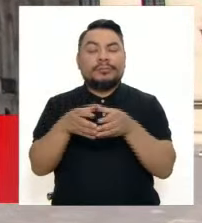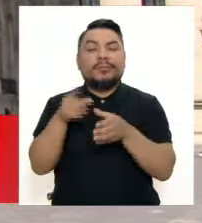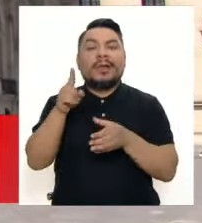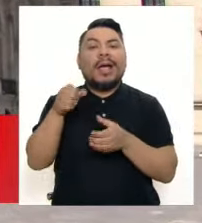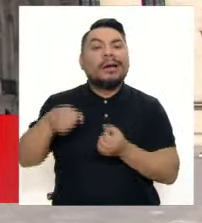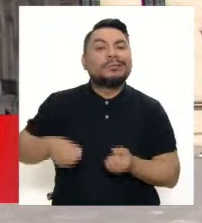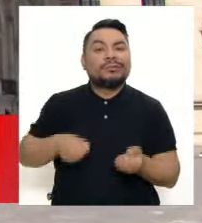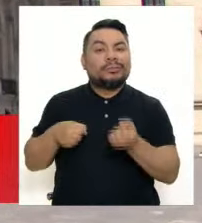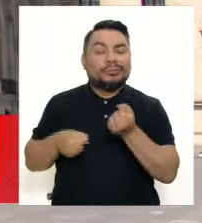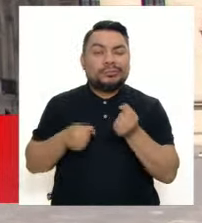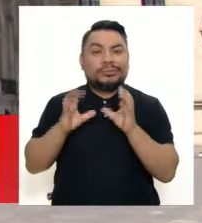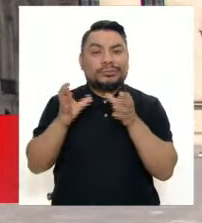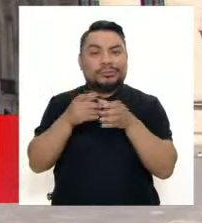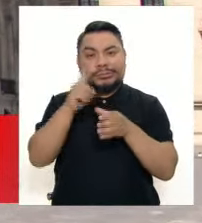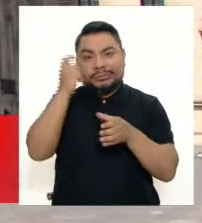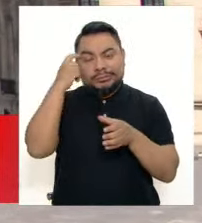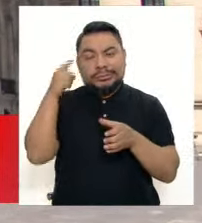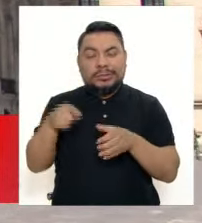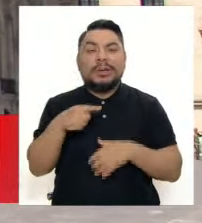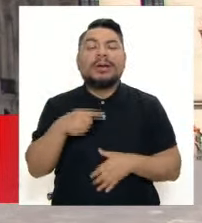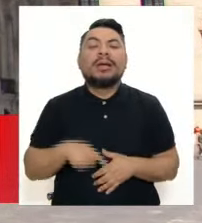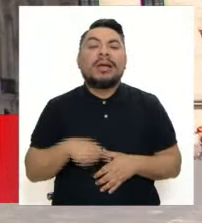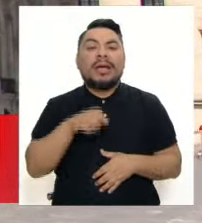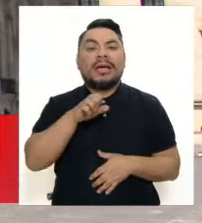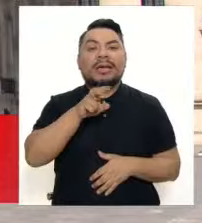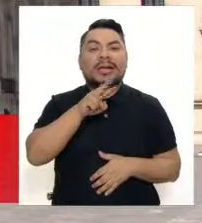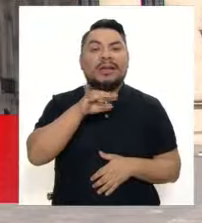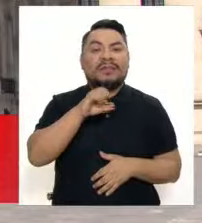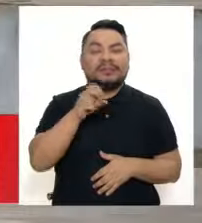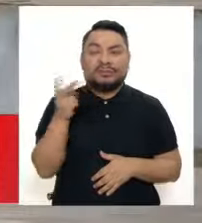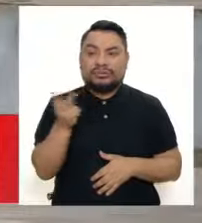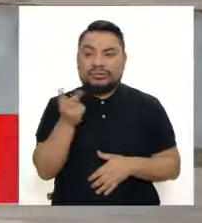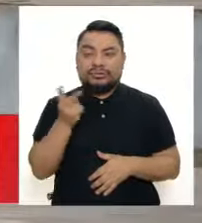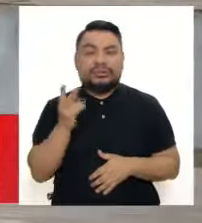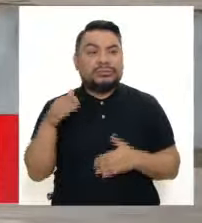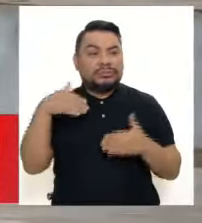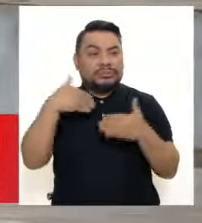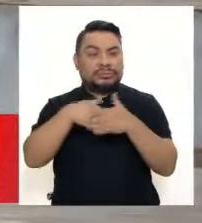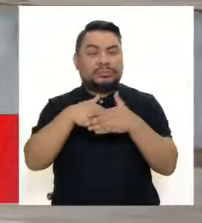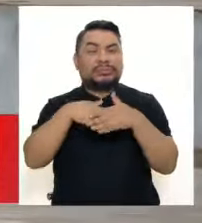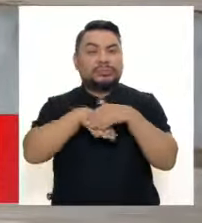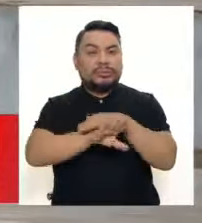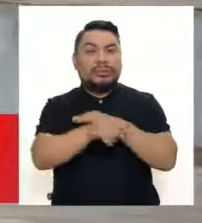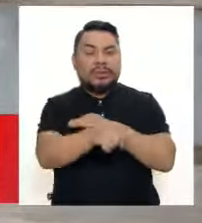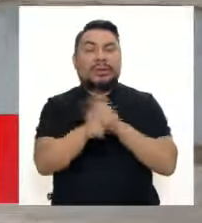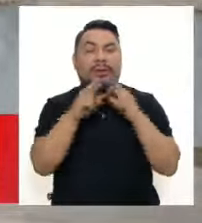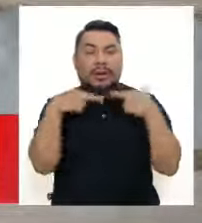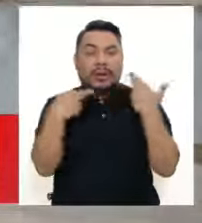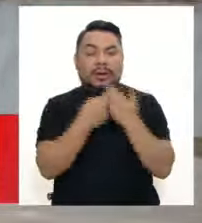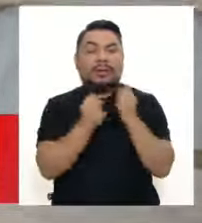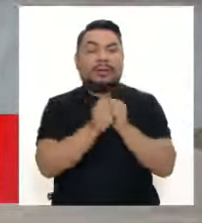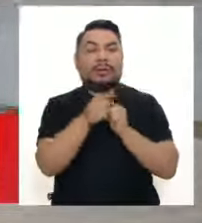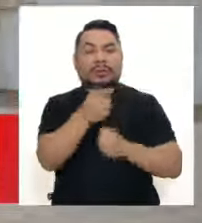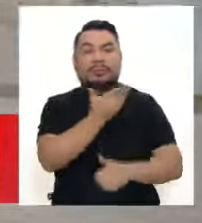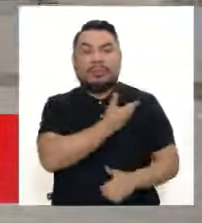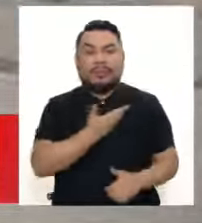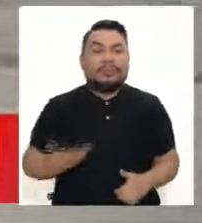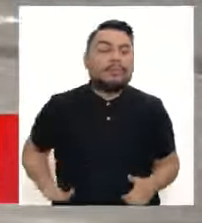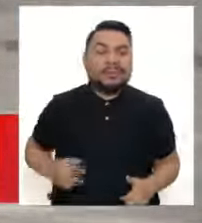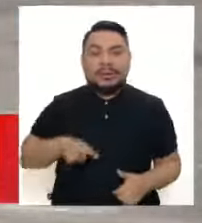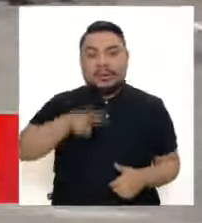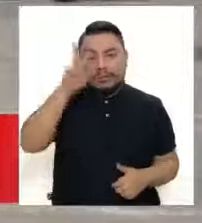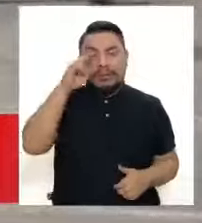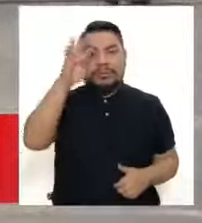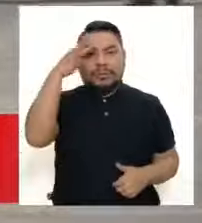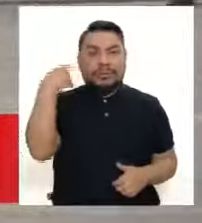acción popular Elvis Vergara ellos llegaron ya se encuentran en estos momentos reunidos con eh la presidenta Dina